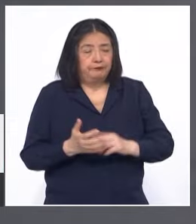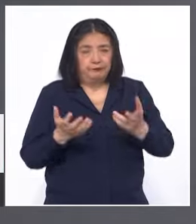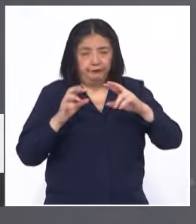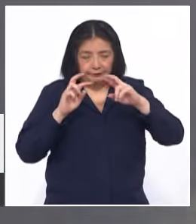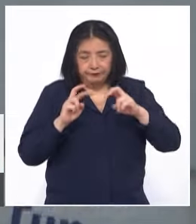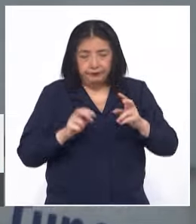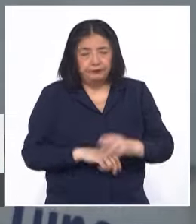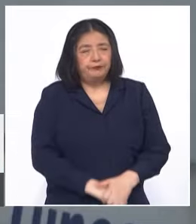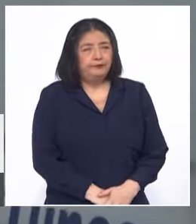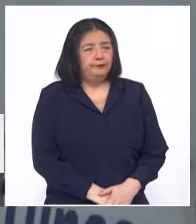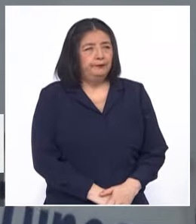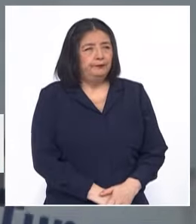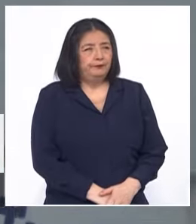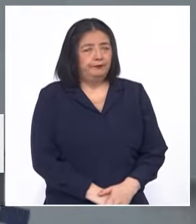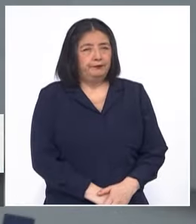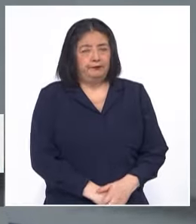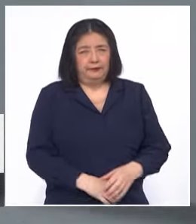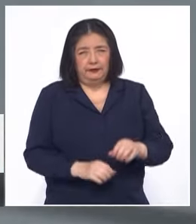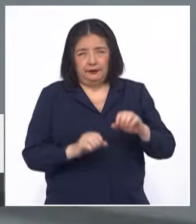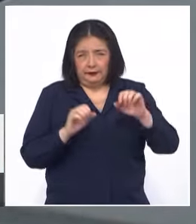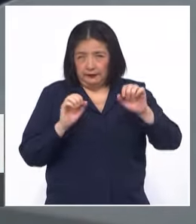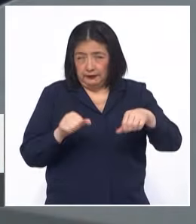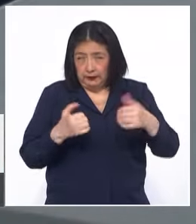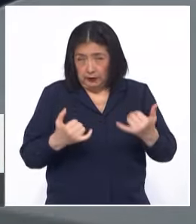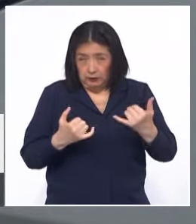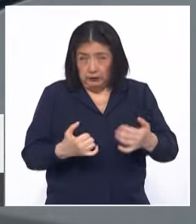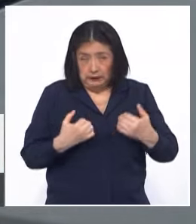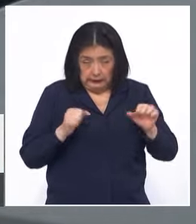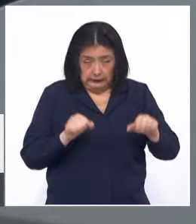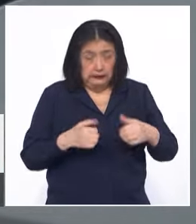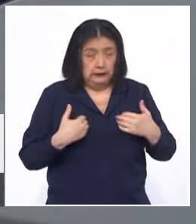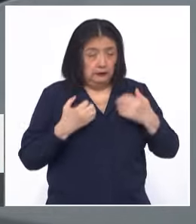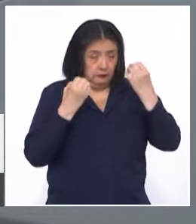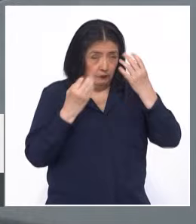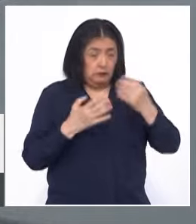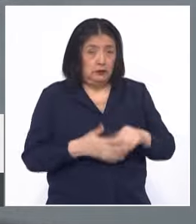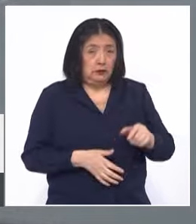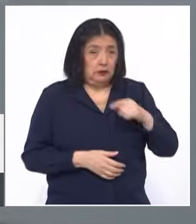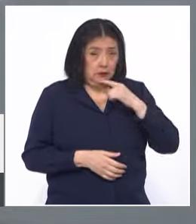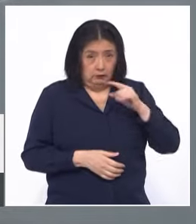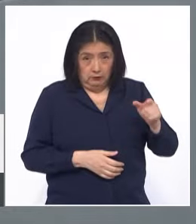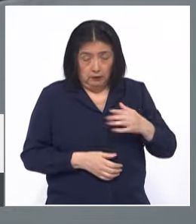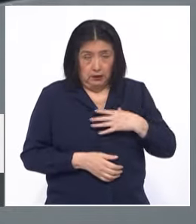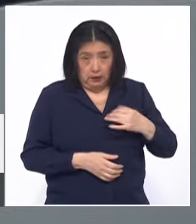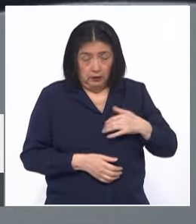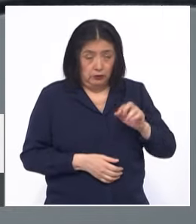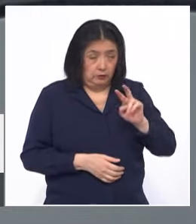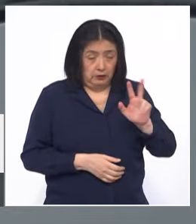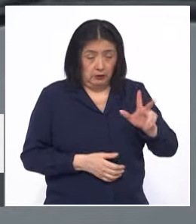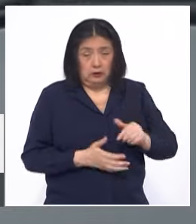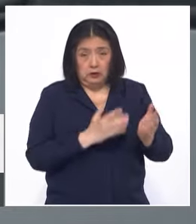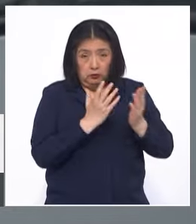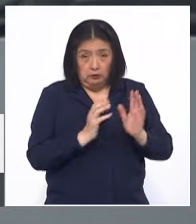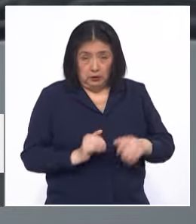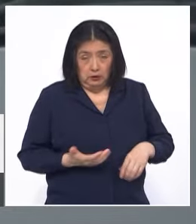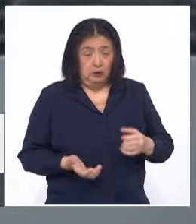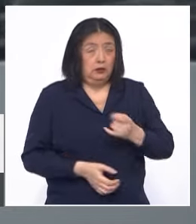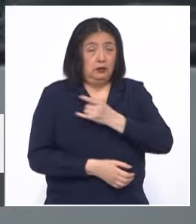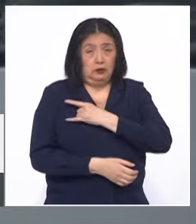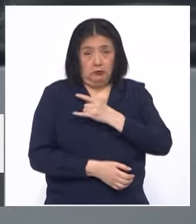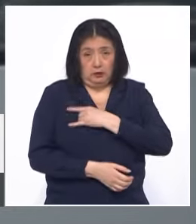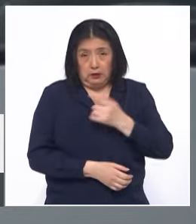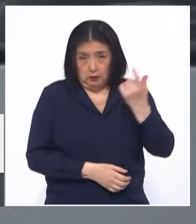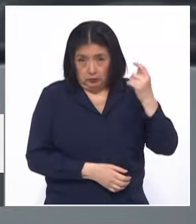investigación lo que sí eh tenemos que informar que esta persona de 23 años estudiante universitaria de la Universidad Nacional de